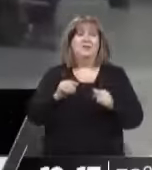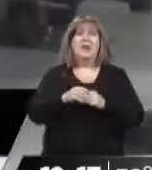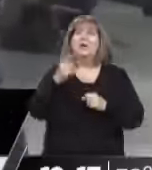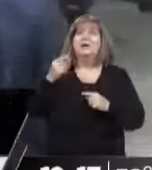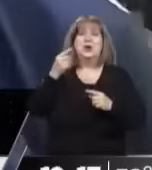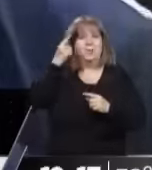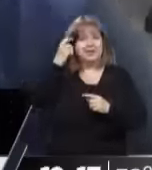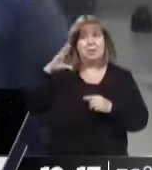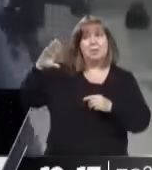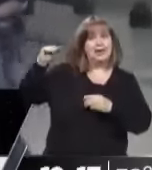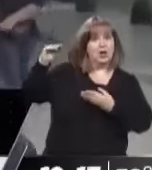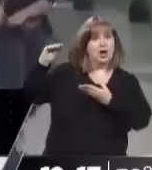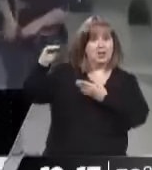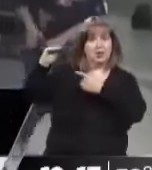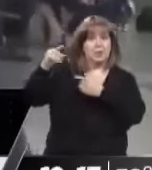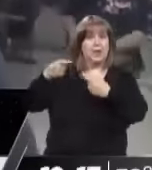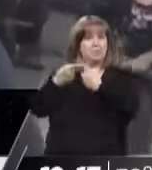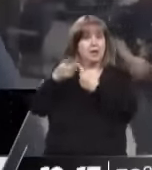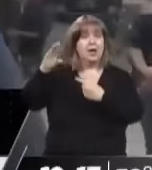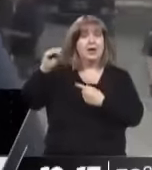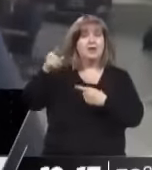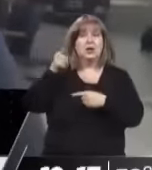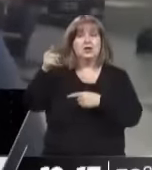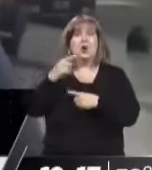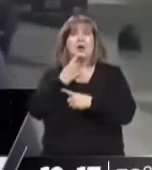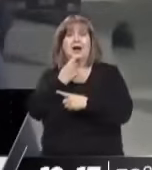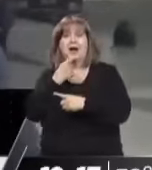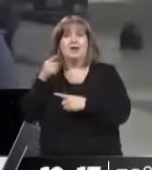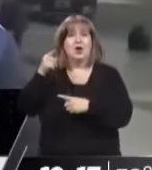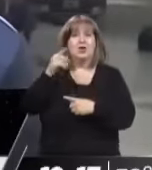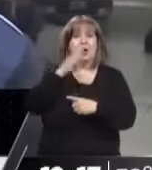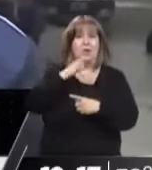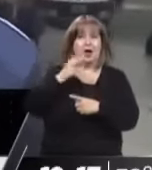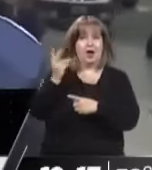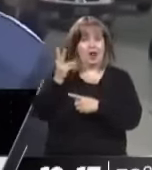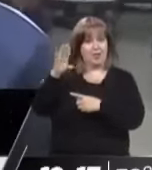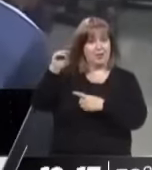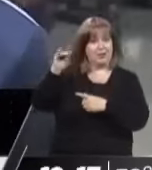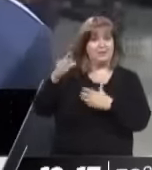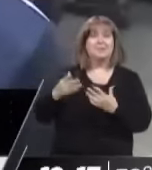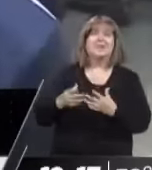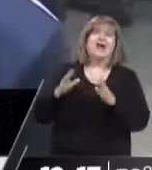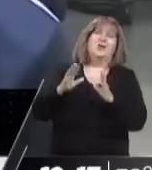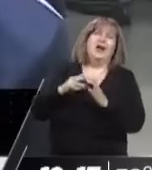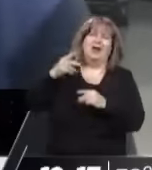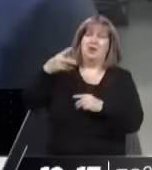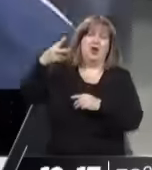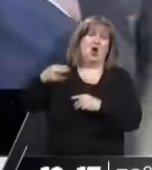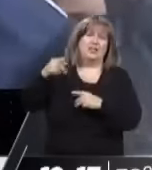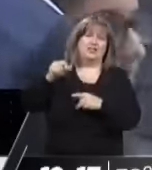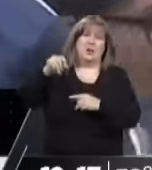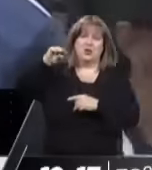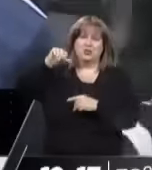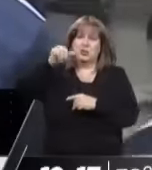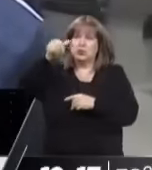partido, porque Patronato viene de eliminar a River y a Boca, están agrandados como nunca. No va a ser fácil. Pero esa racha se corta. Eso no se